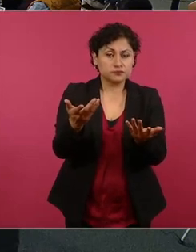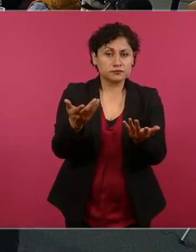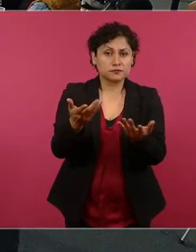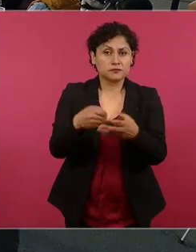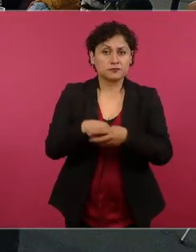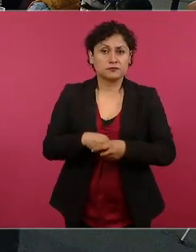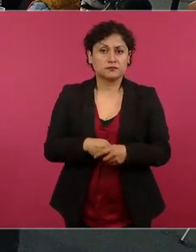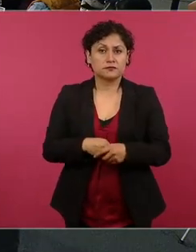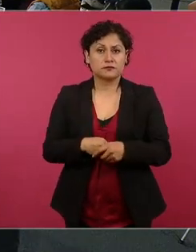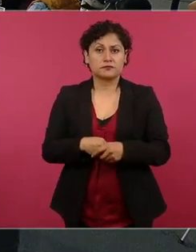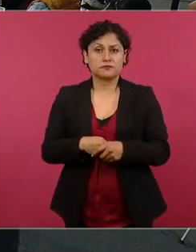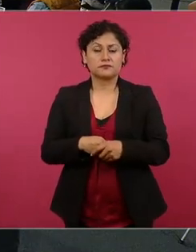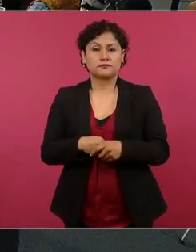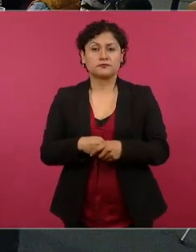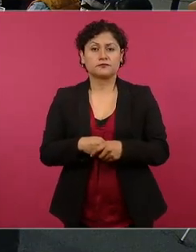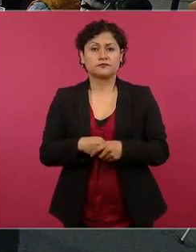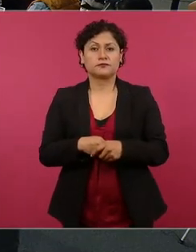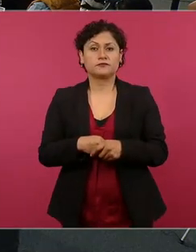actúa con